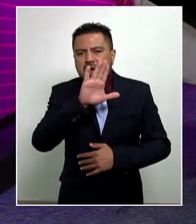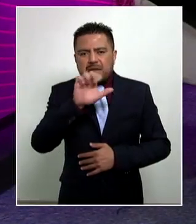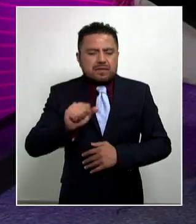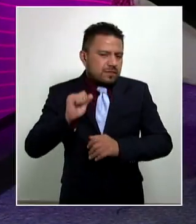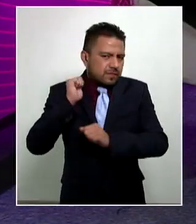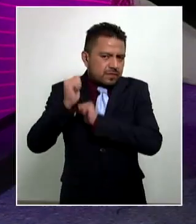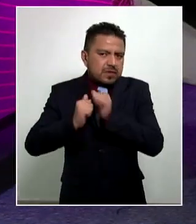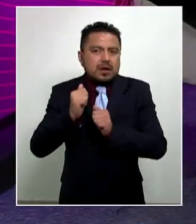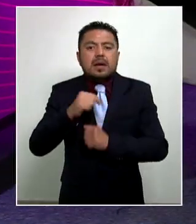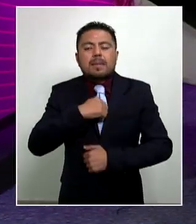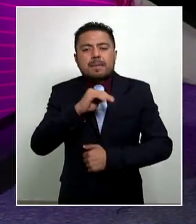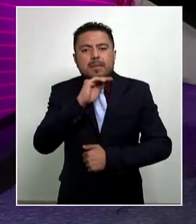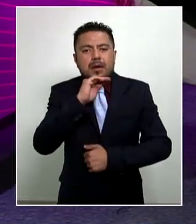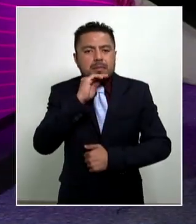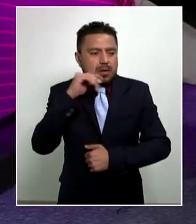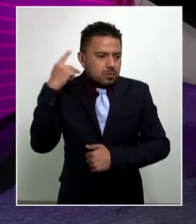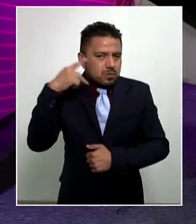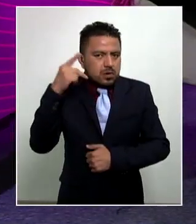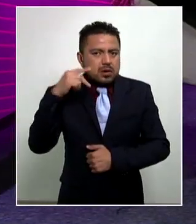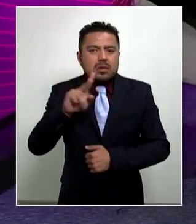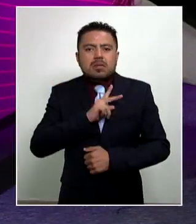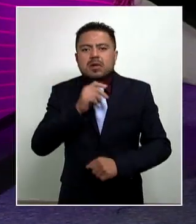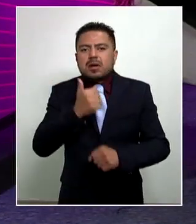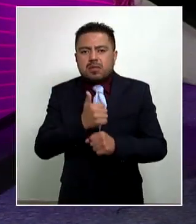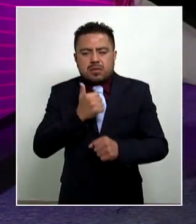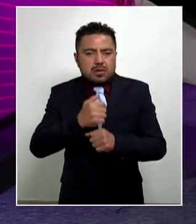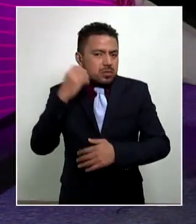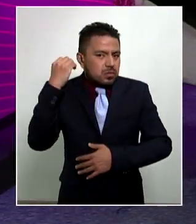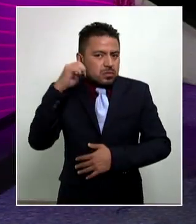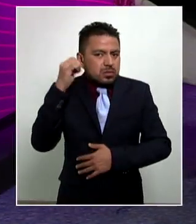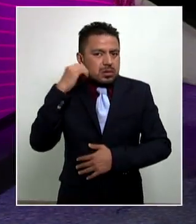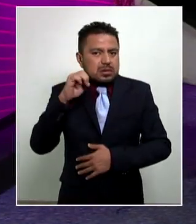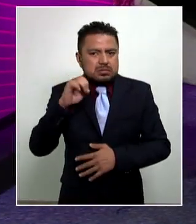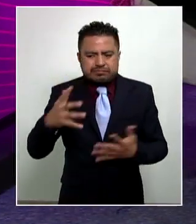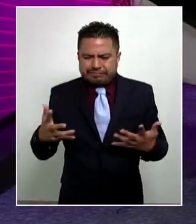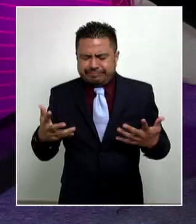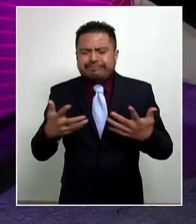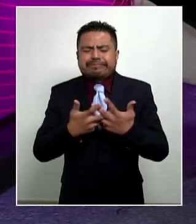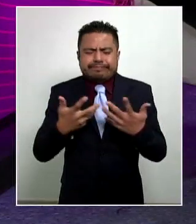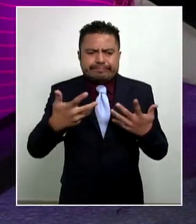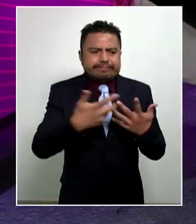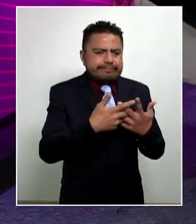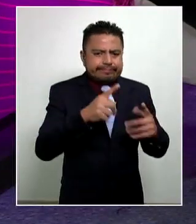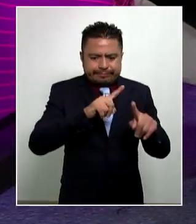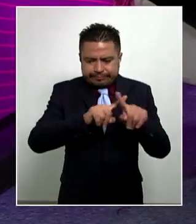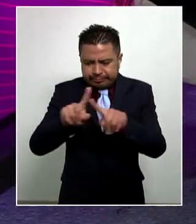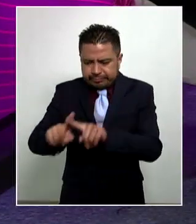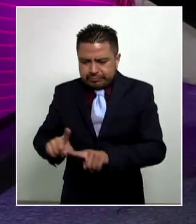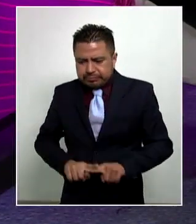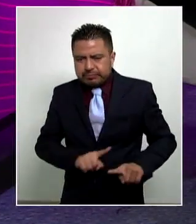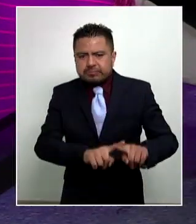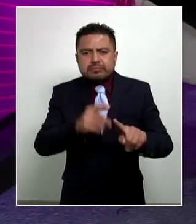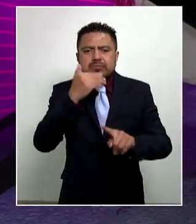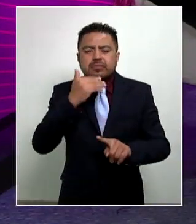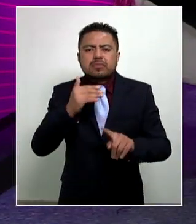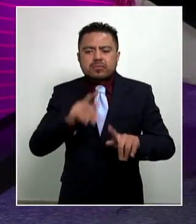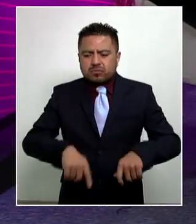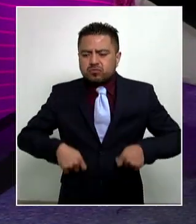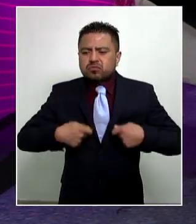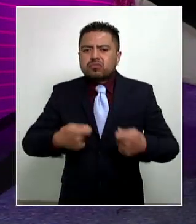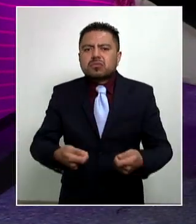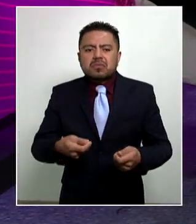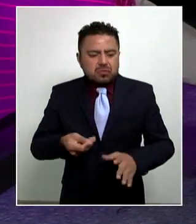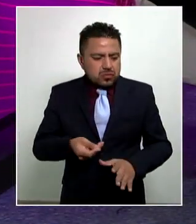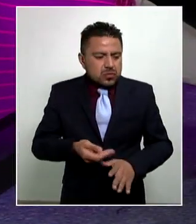mi madre es de Puebla. Mi abuela es de Oaxaca, entonces hay una combinación muy rica en cuanto a la afrodescendencia que